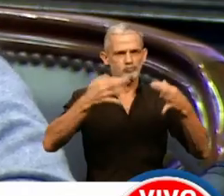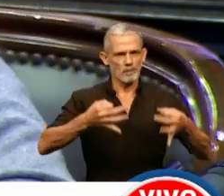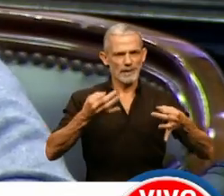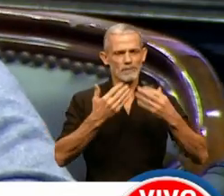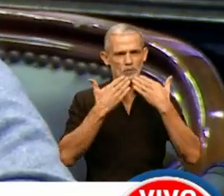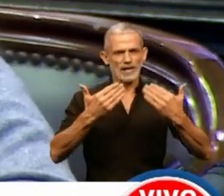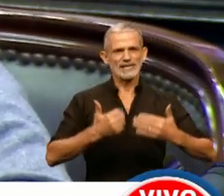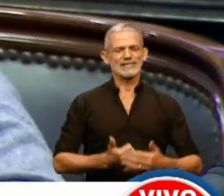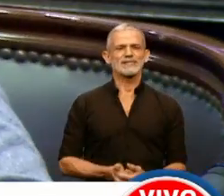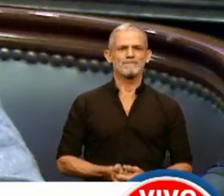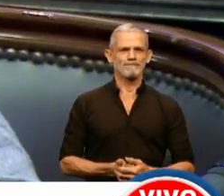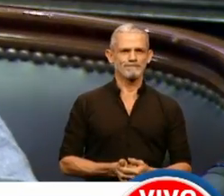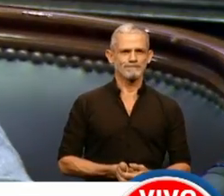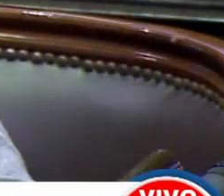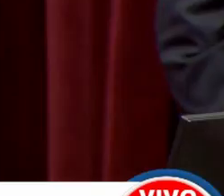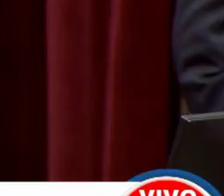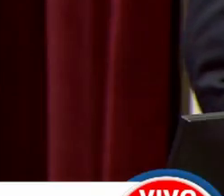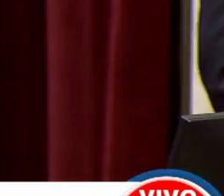gracias presidente